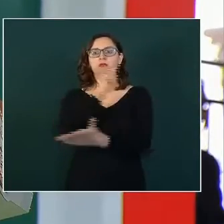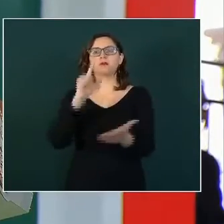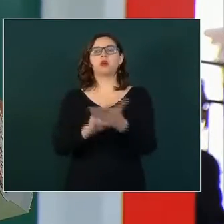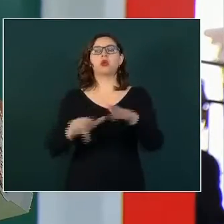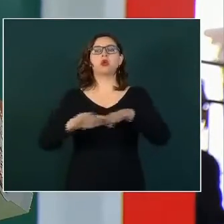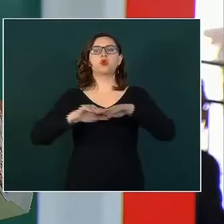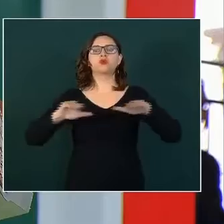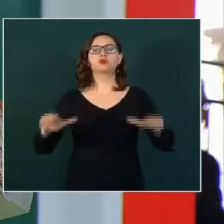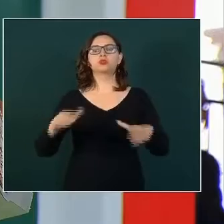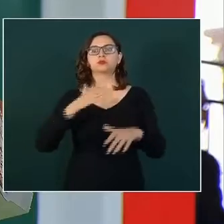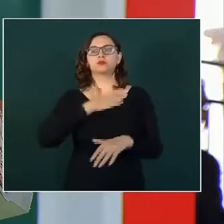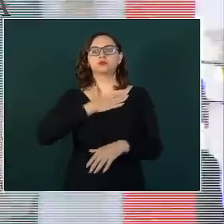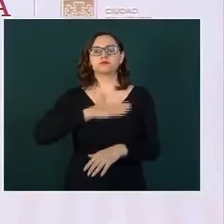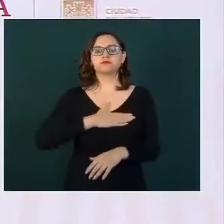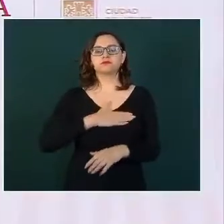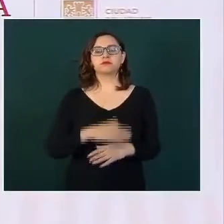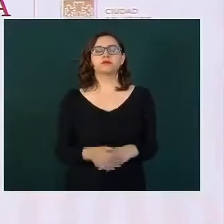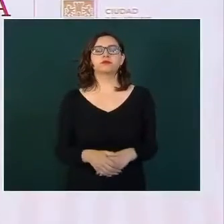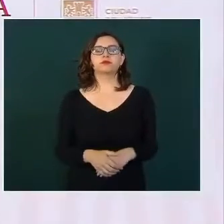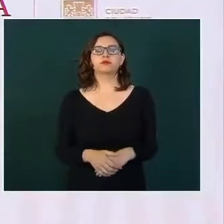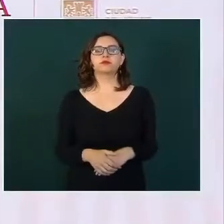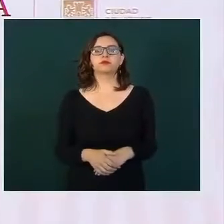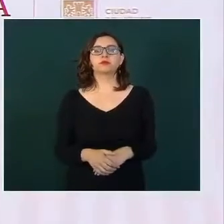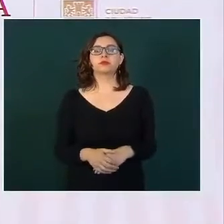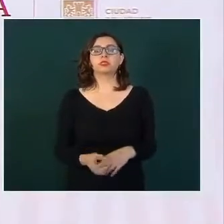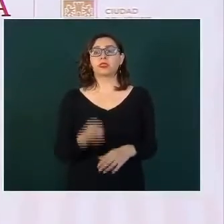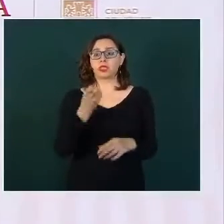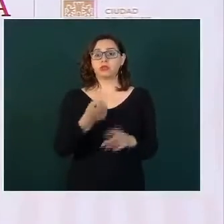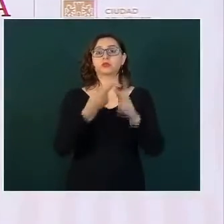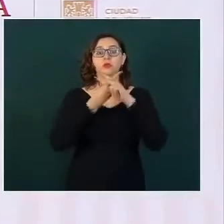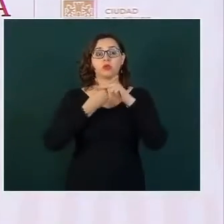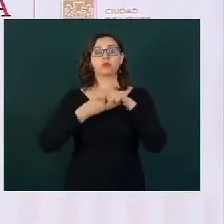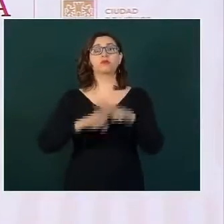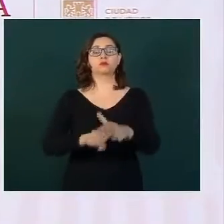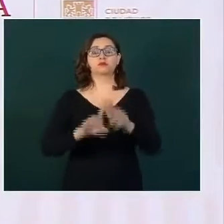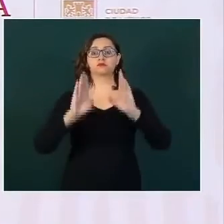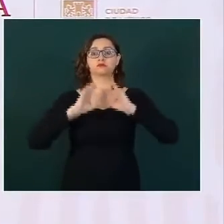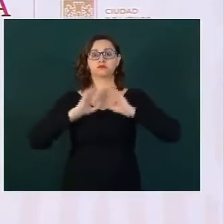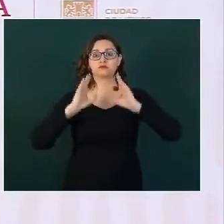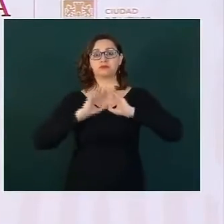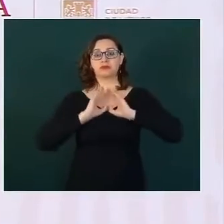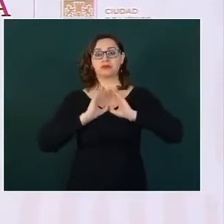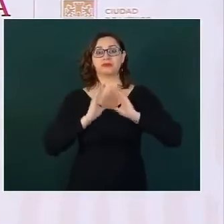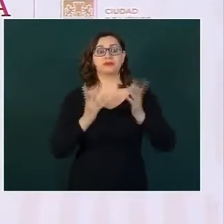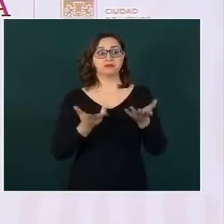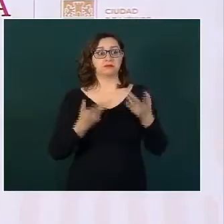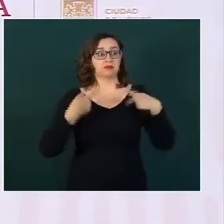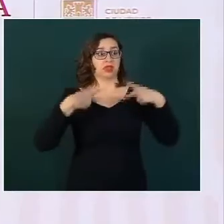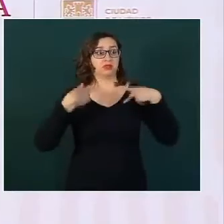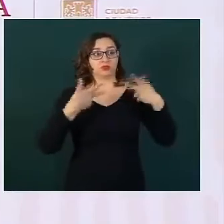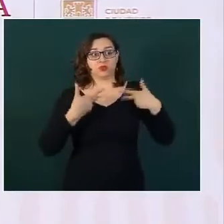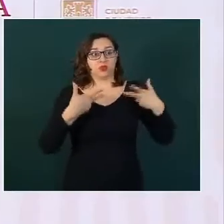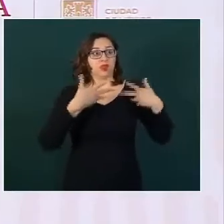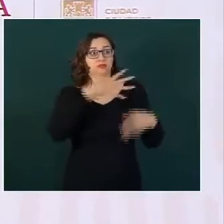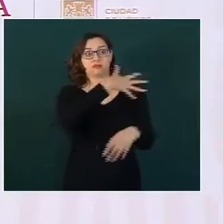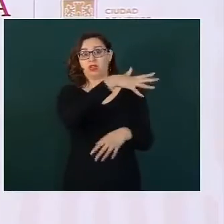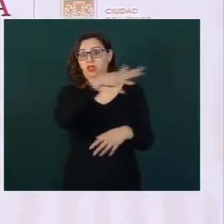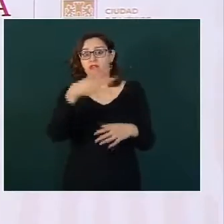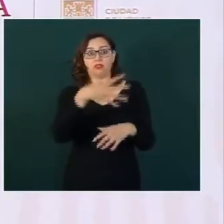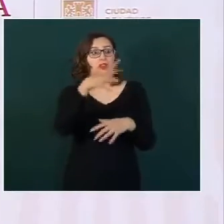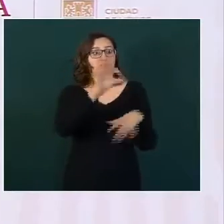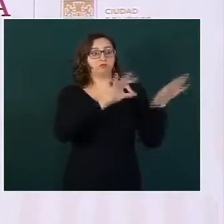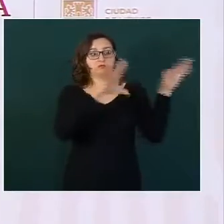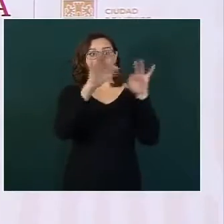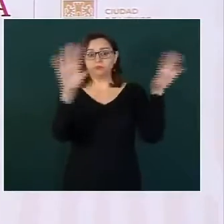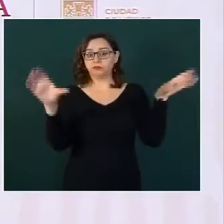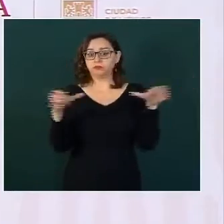igualdad. Así se explica el origen popular que constituyó la base fundamental del actual